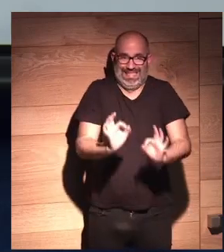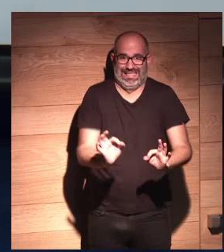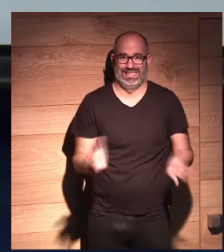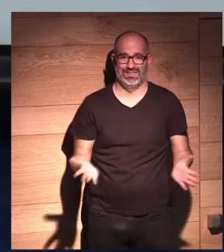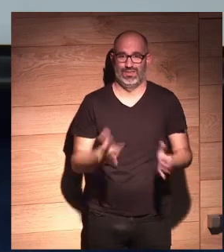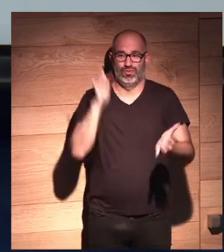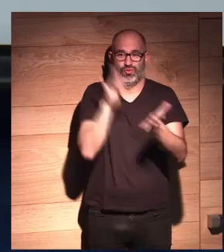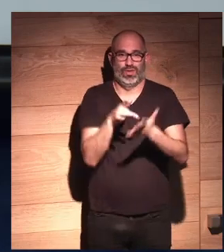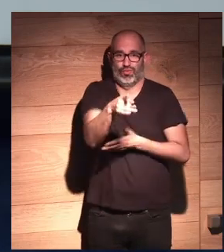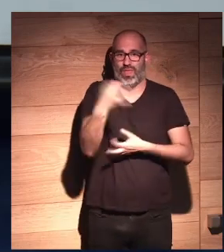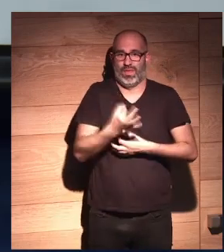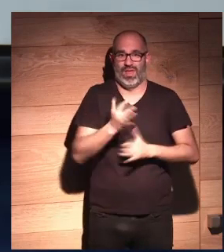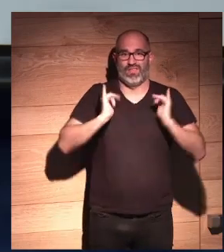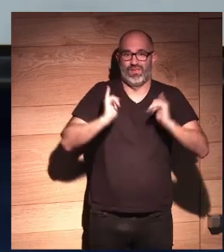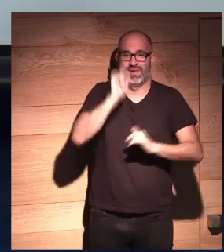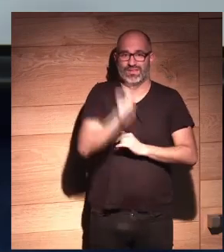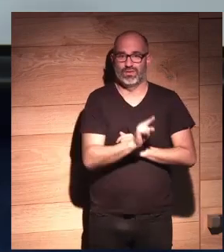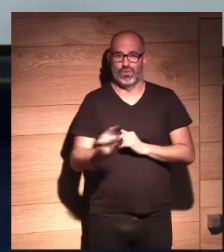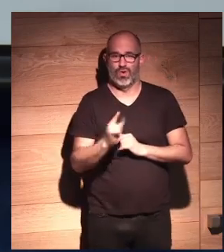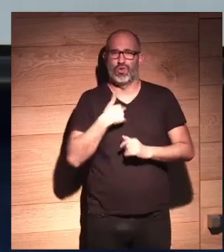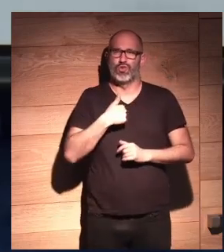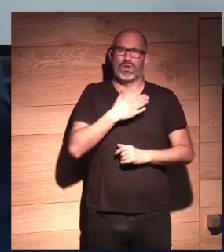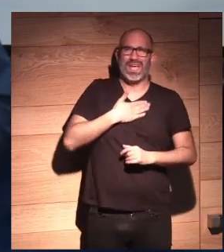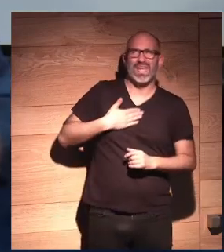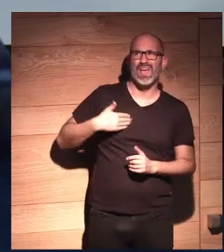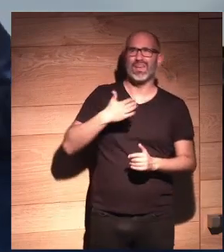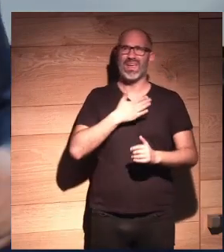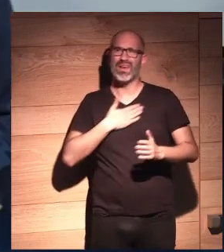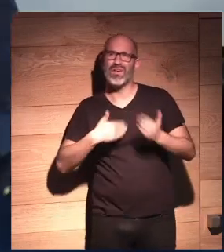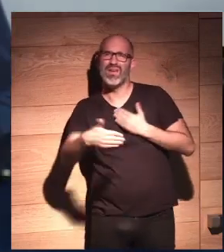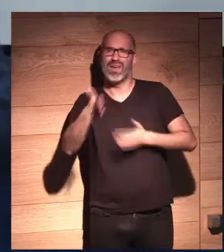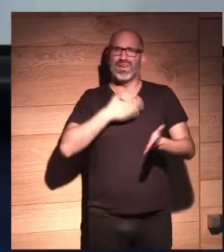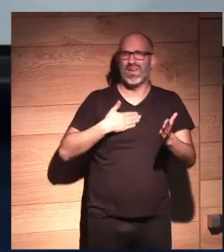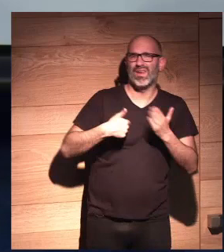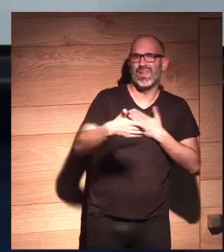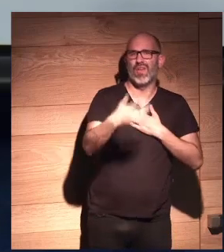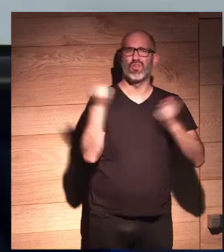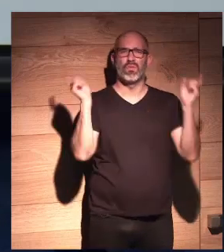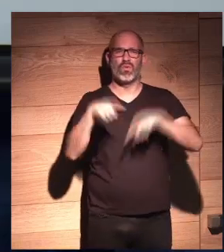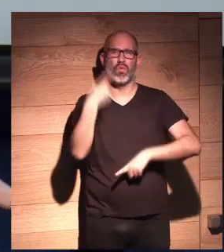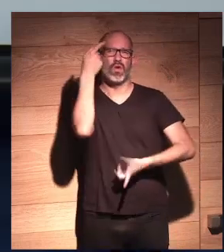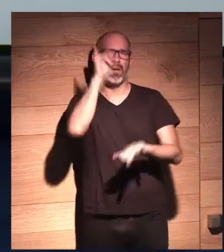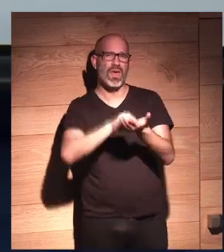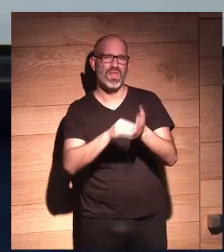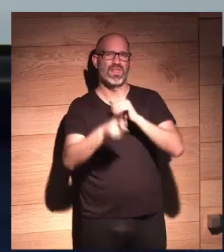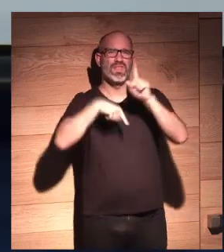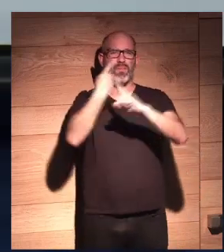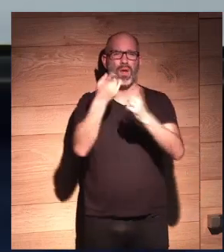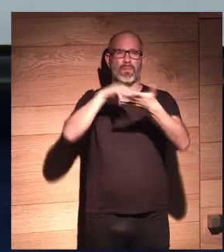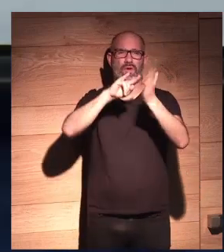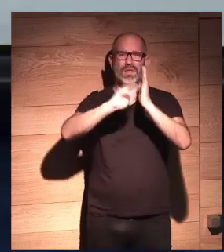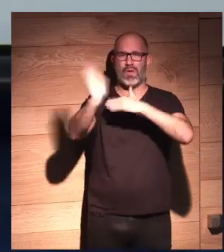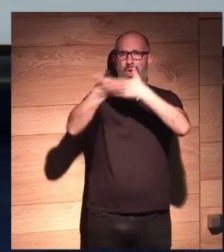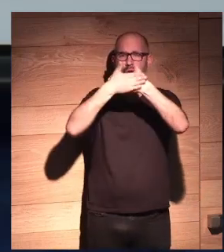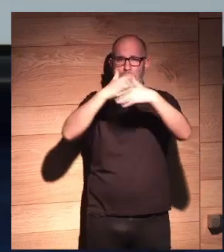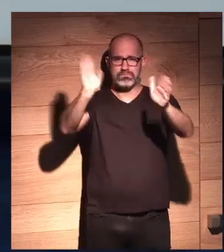llegará un momento en el que dirás, hostia, yo quería haber sido, yo intenté, yo estudié, yo fui a un meeting una vez, pero luego lo dejé porque intenté meter un proyecto, me cerraron una